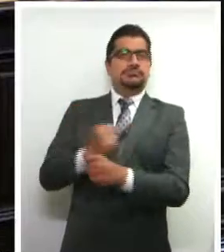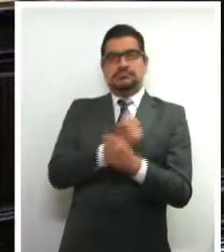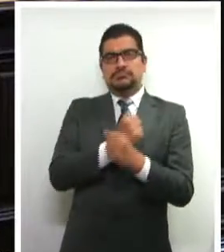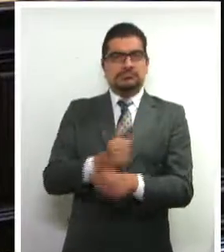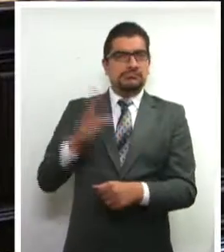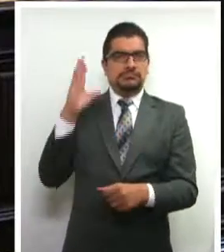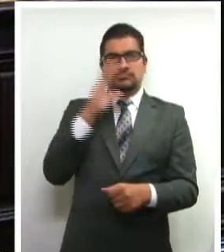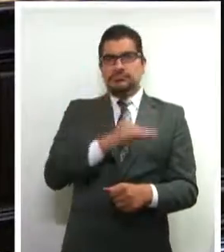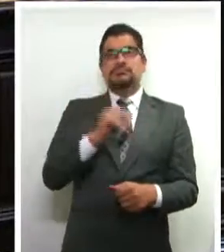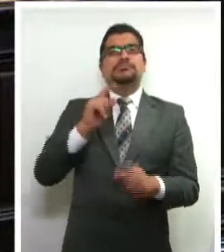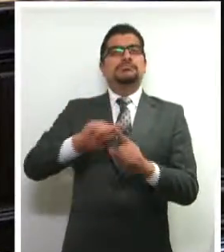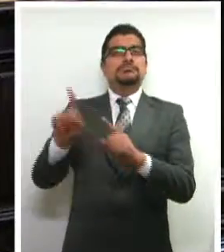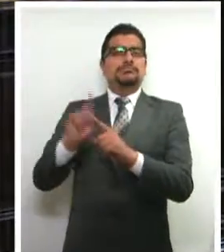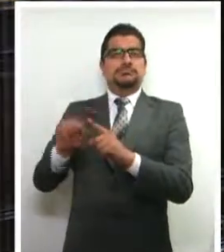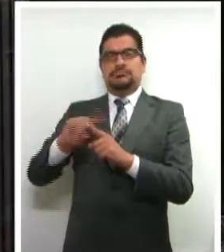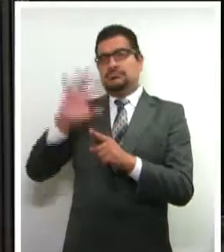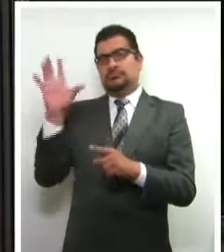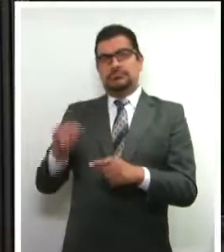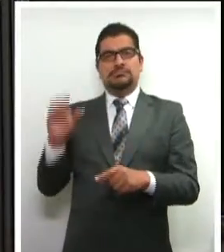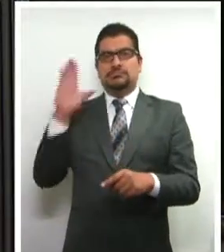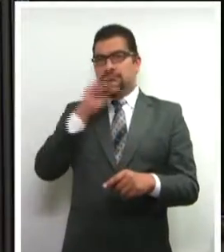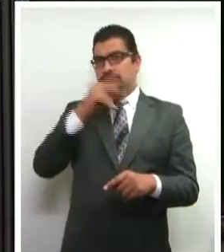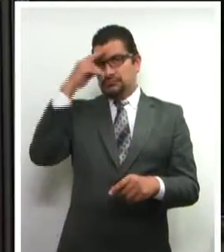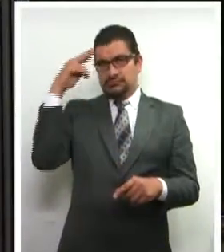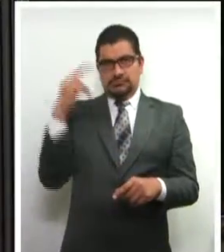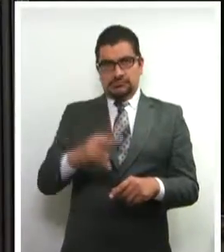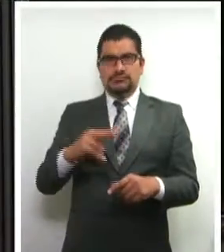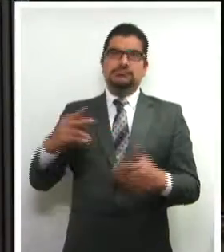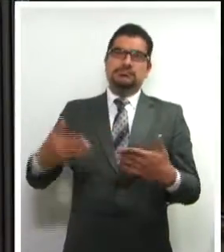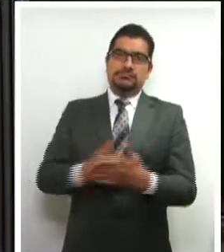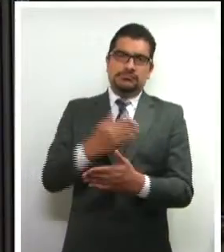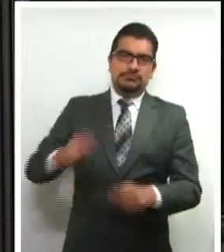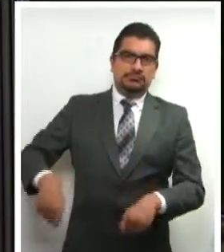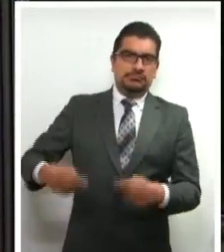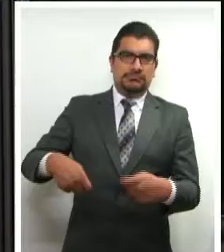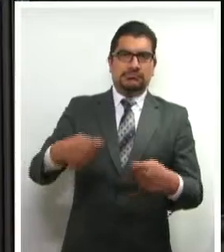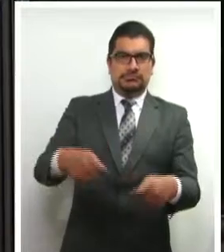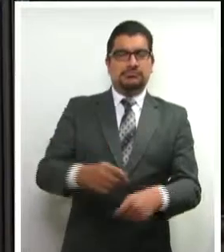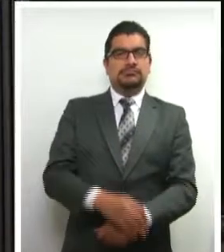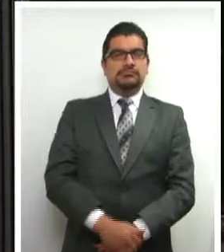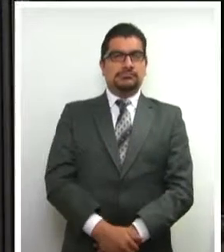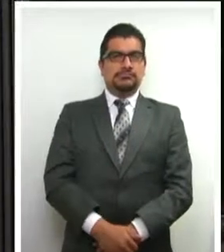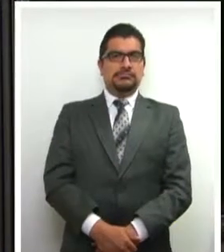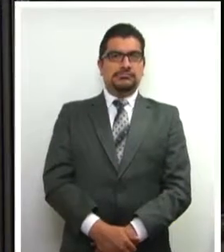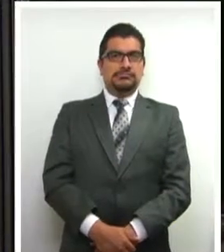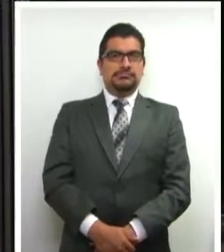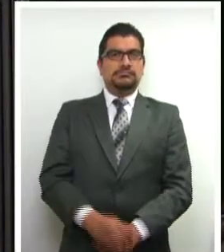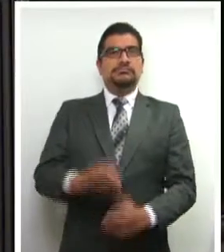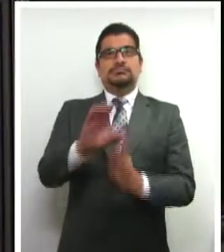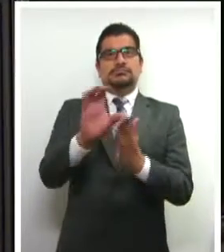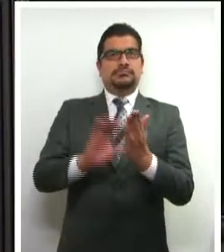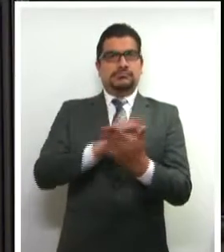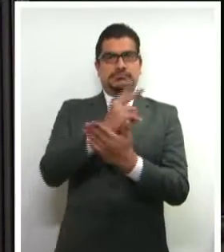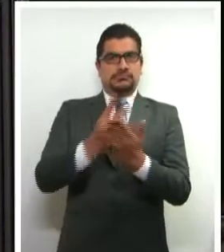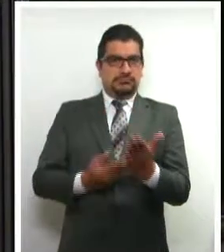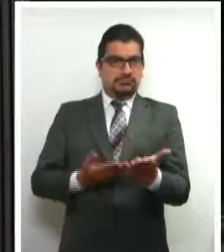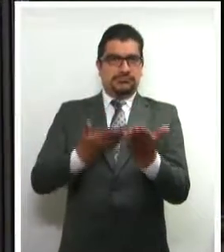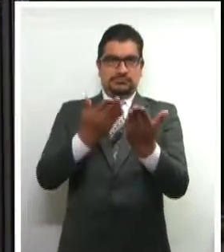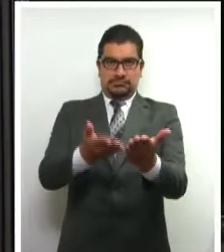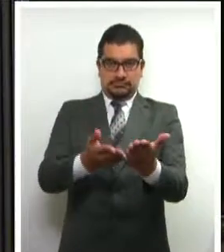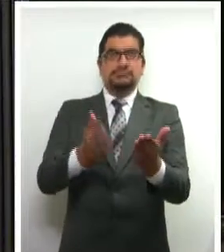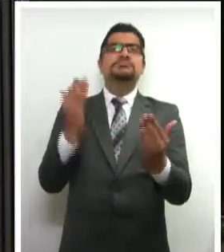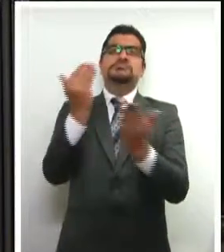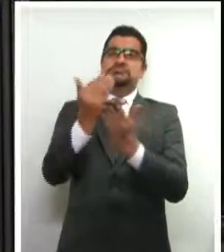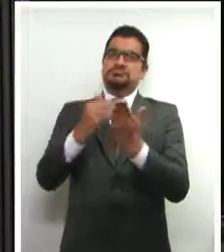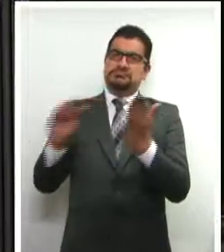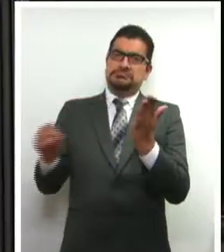personas africanas, afromexicanas y afrodescendientes. El proyecto de Constitución tuvo a bien de considerar